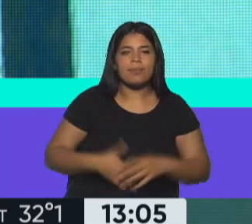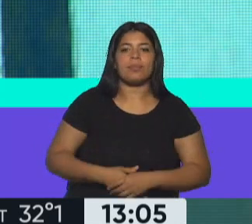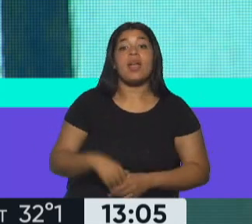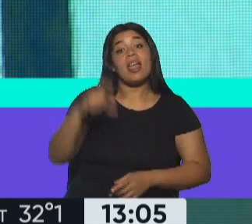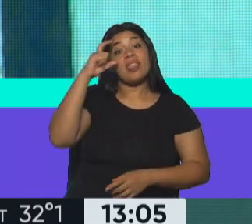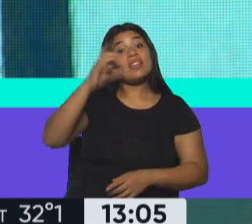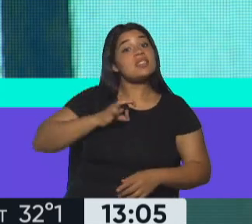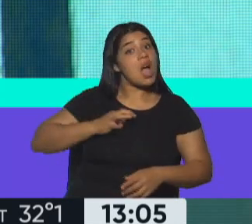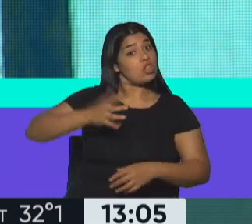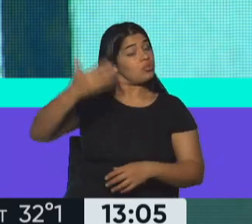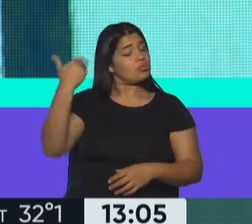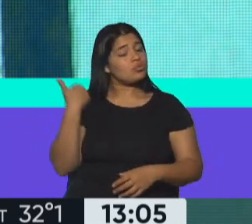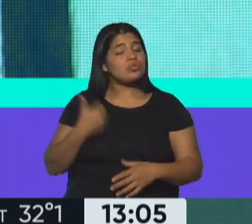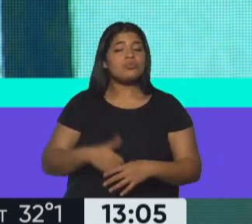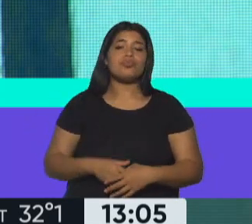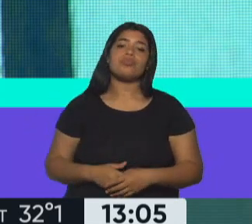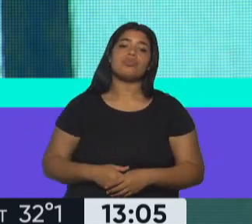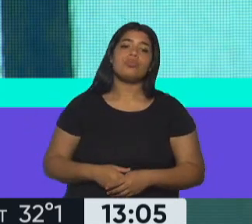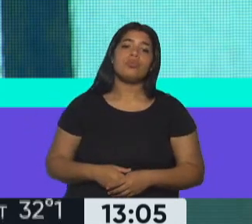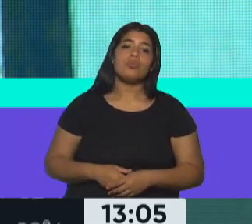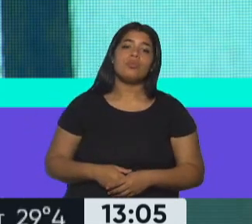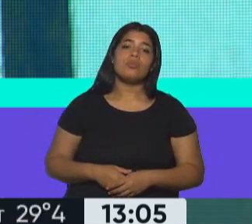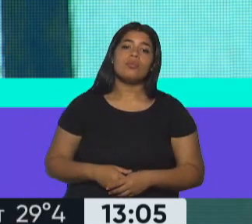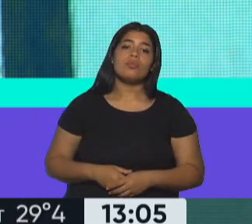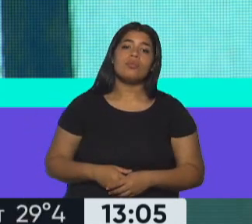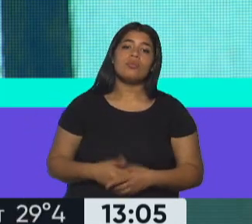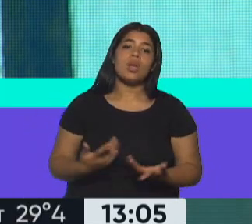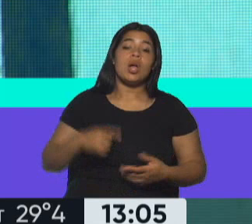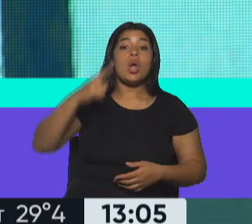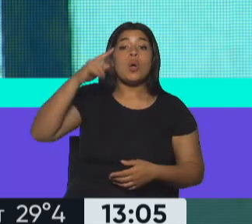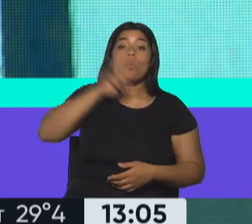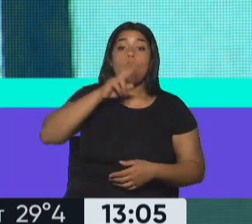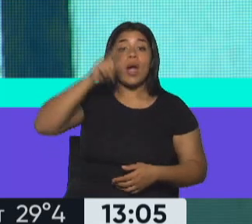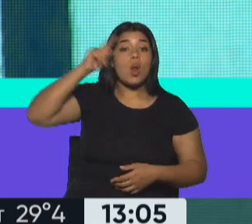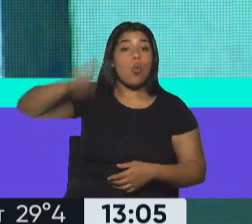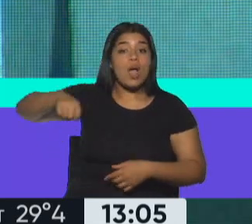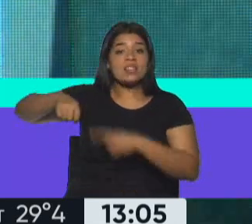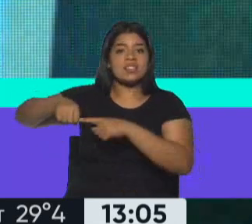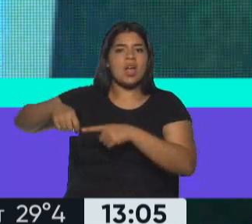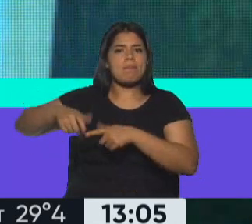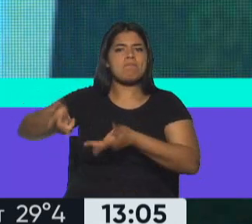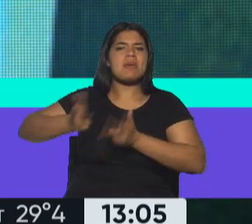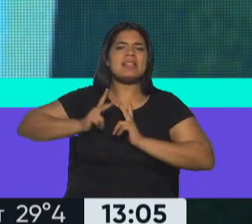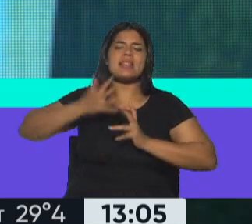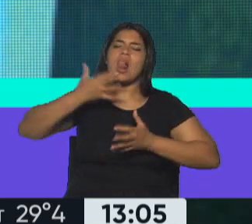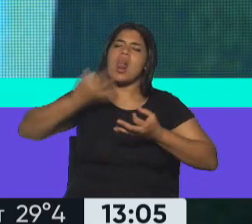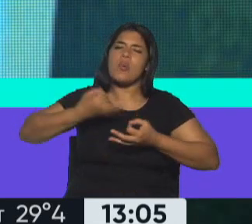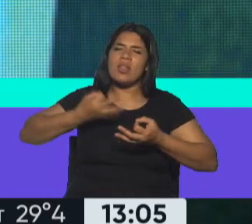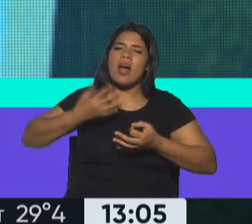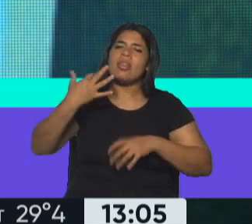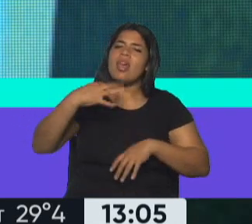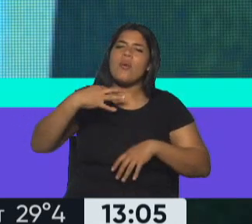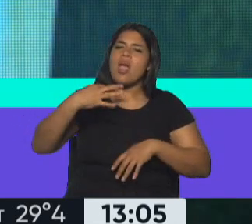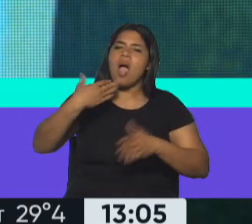años invitada por una jueza que me dijo la verdad que tenemos que hablar